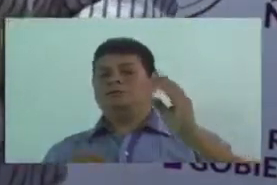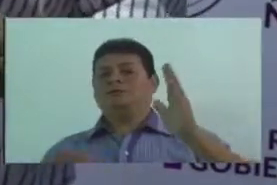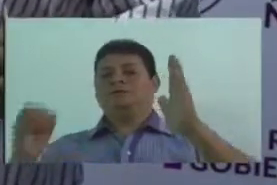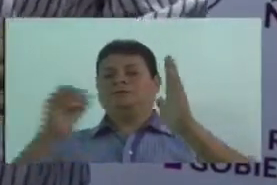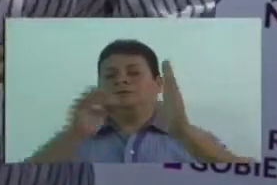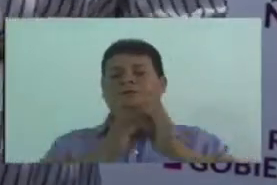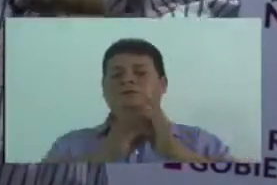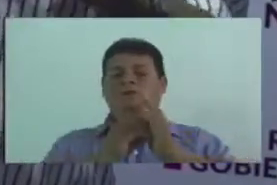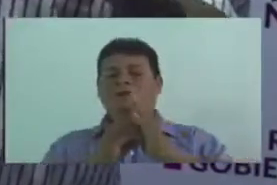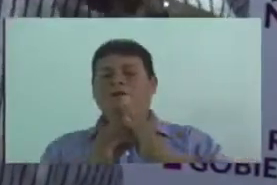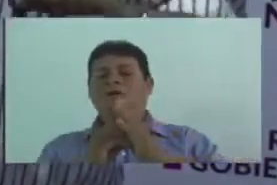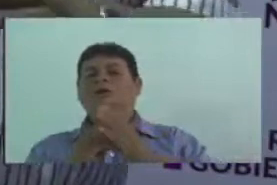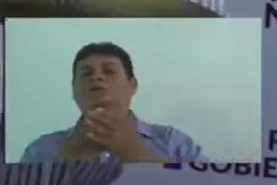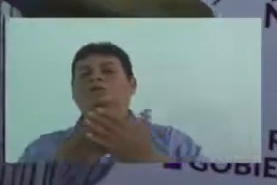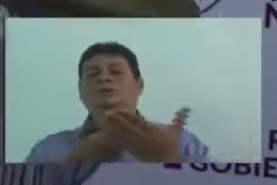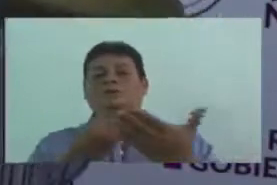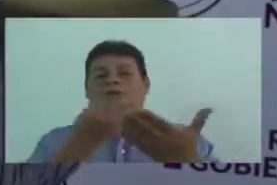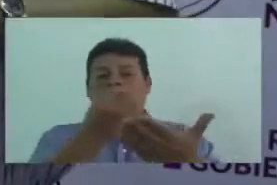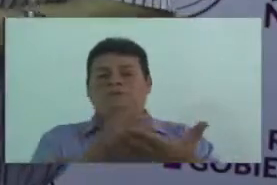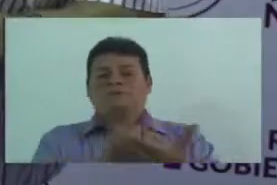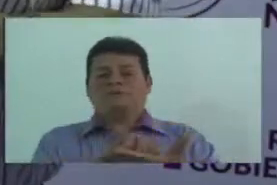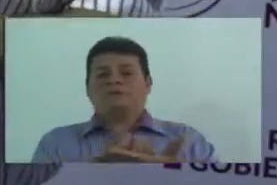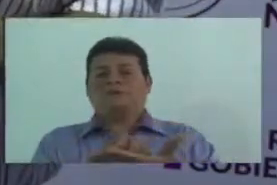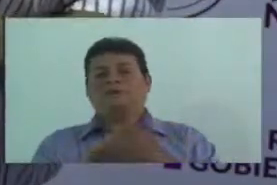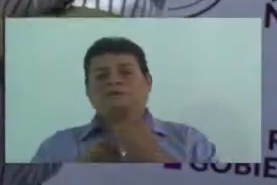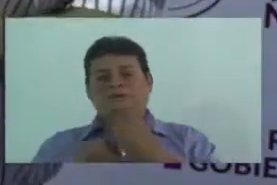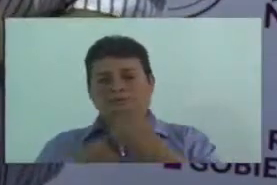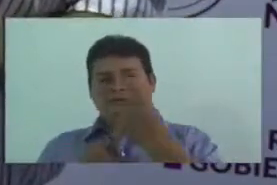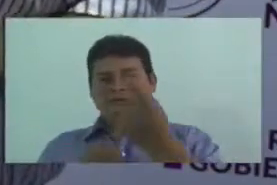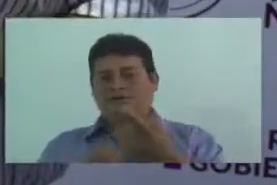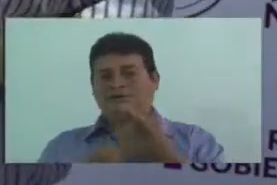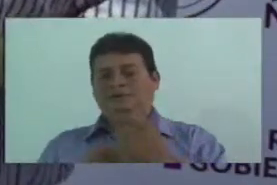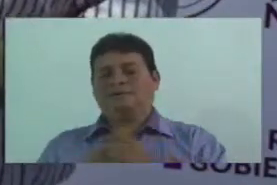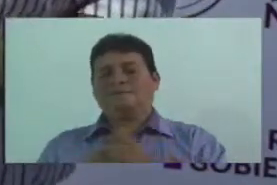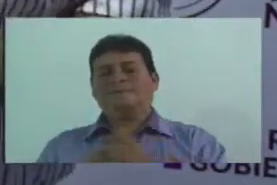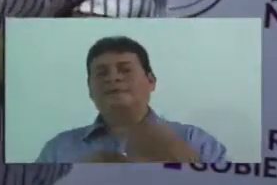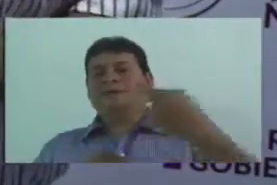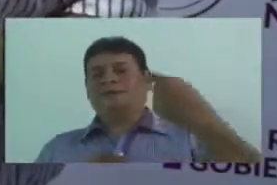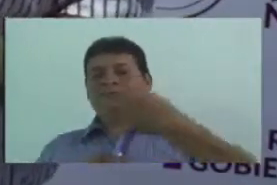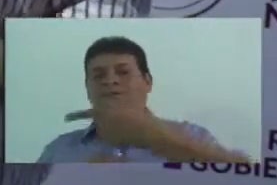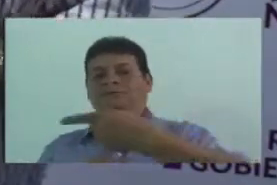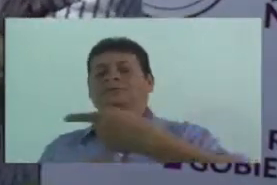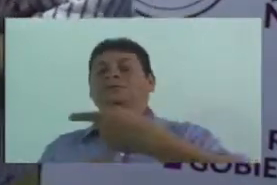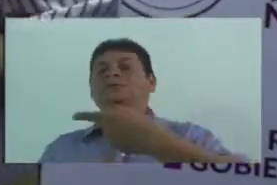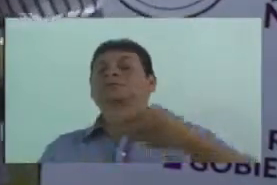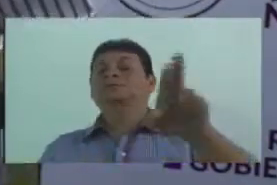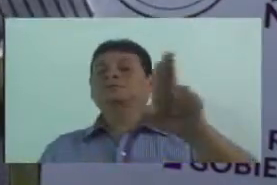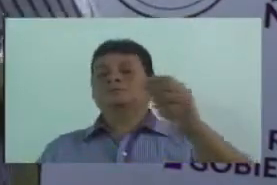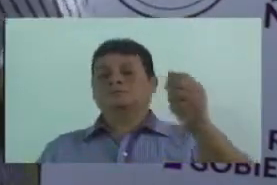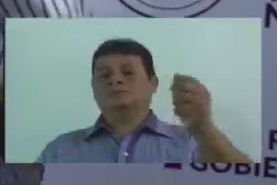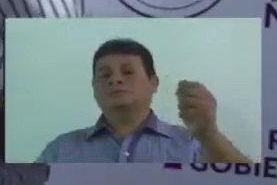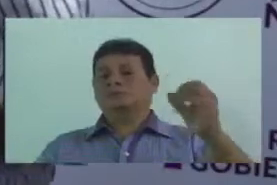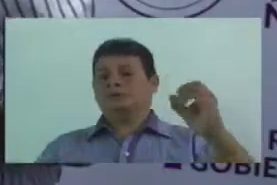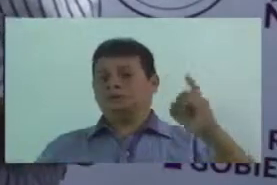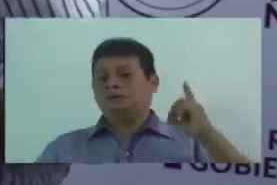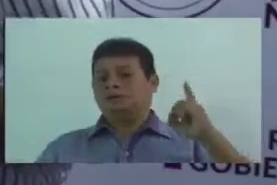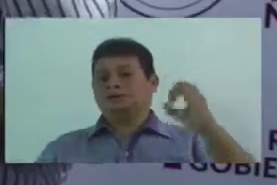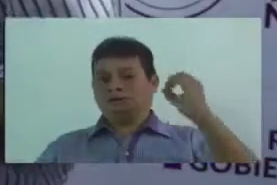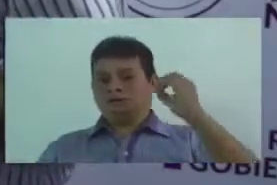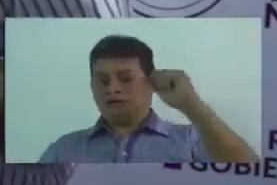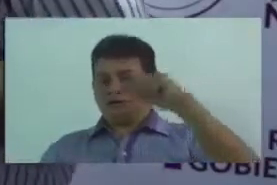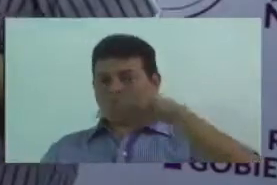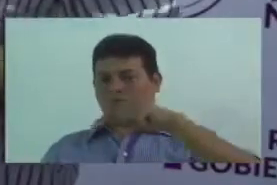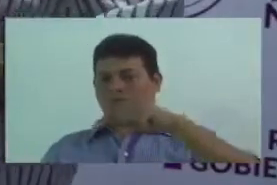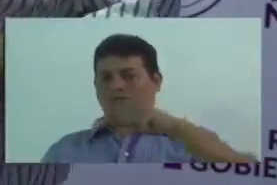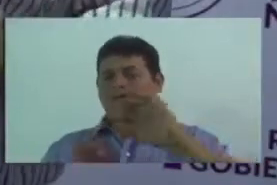grado que utilizamos para representar o para expresar una temperatura. En ese caso sería grados centígrados, pero para indicar la medida de un